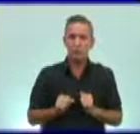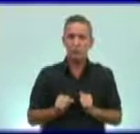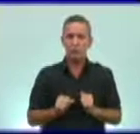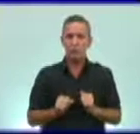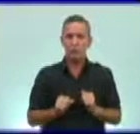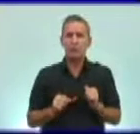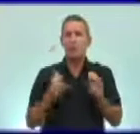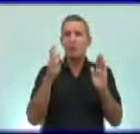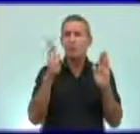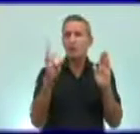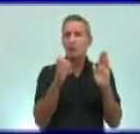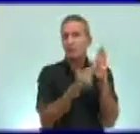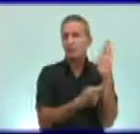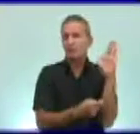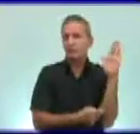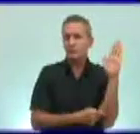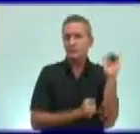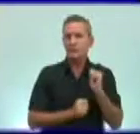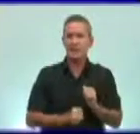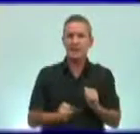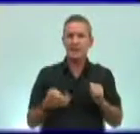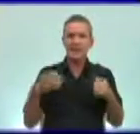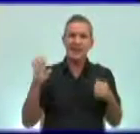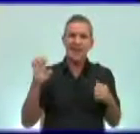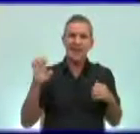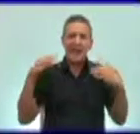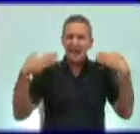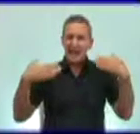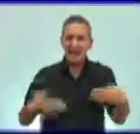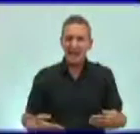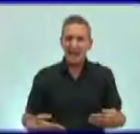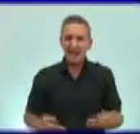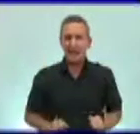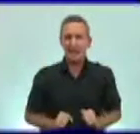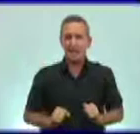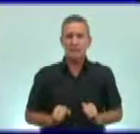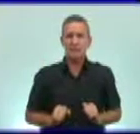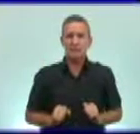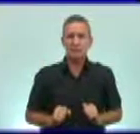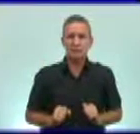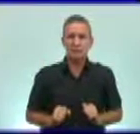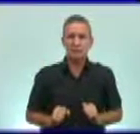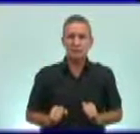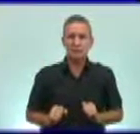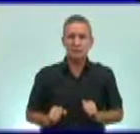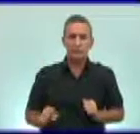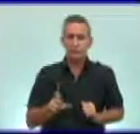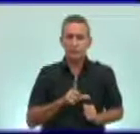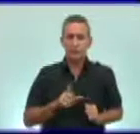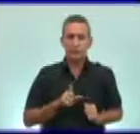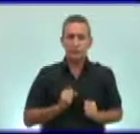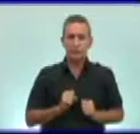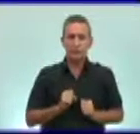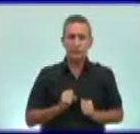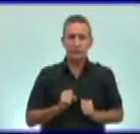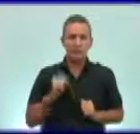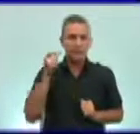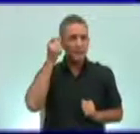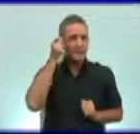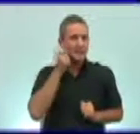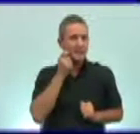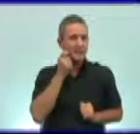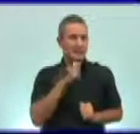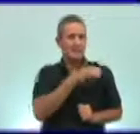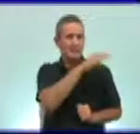éticos, democráticos y cívicos. Simón Bolívar no es el dictador que inventaron sus enemigos